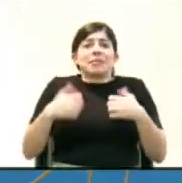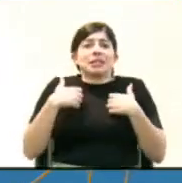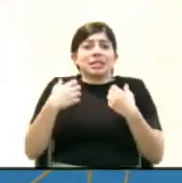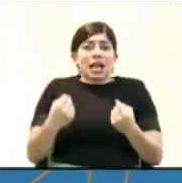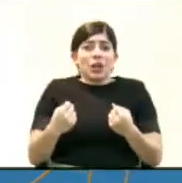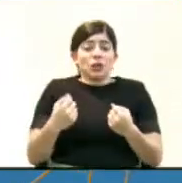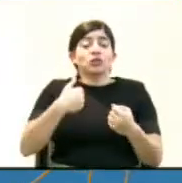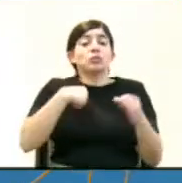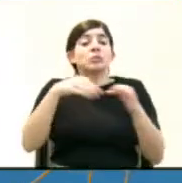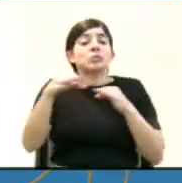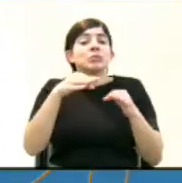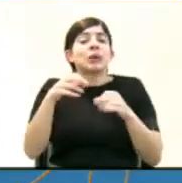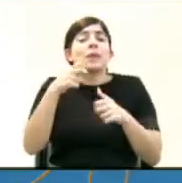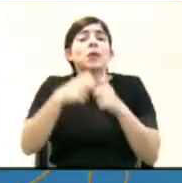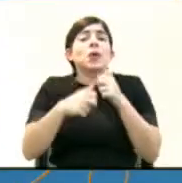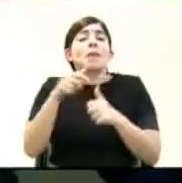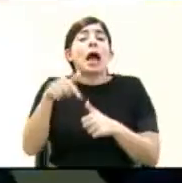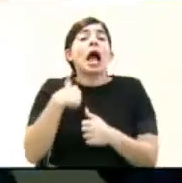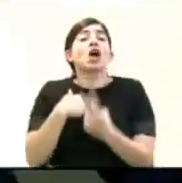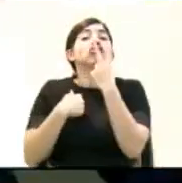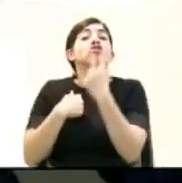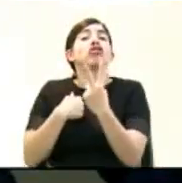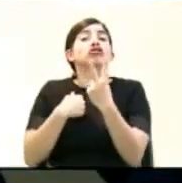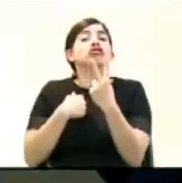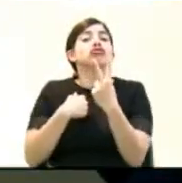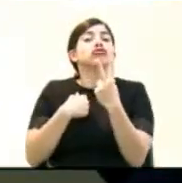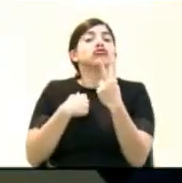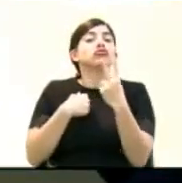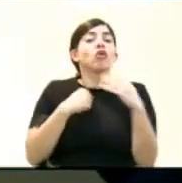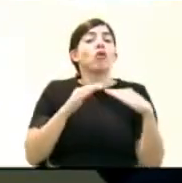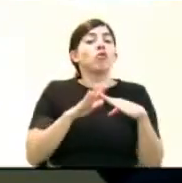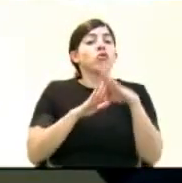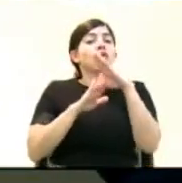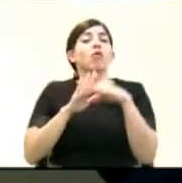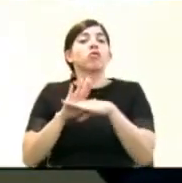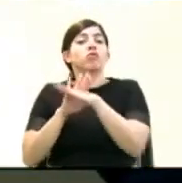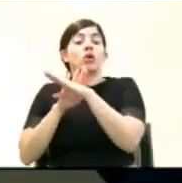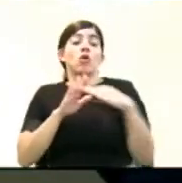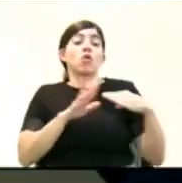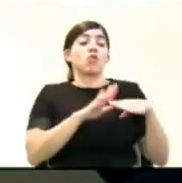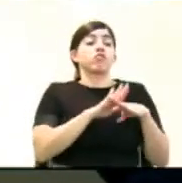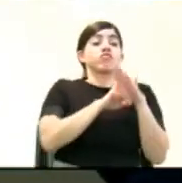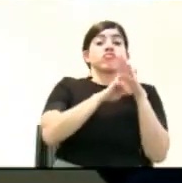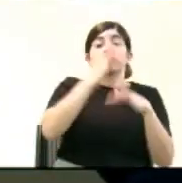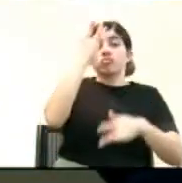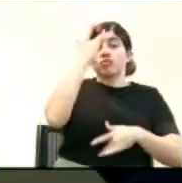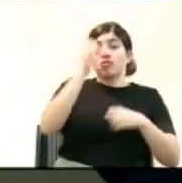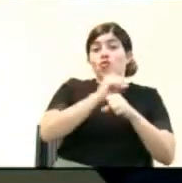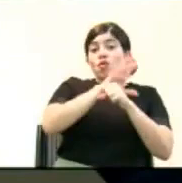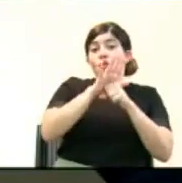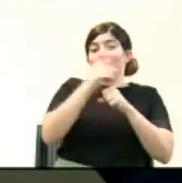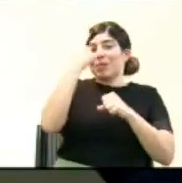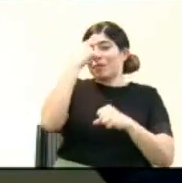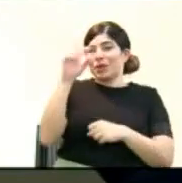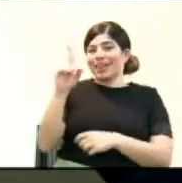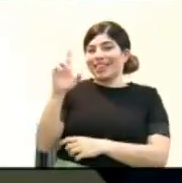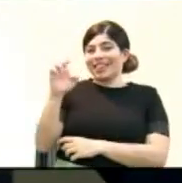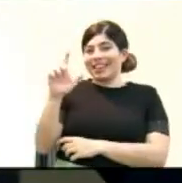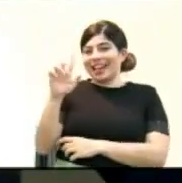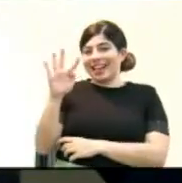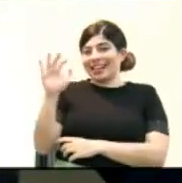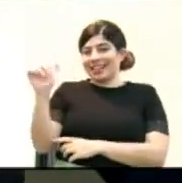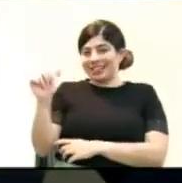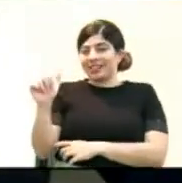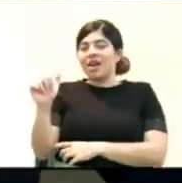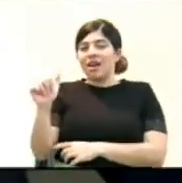principio, el problema es que aquí se están juntando dos olas. La ola de pacientes COVID por la variante Delta,